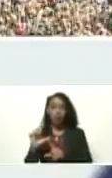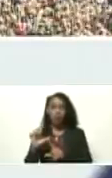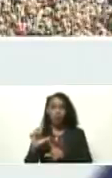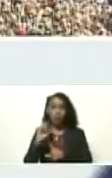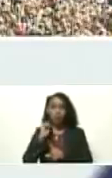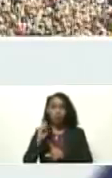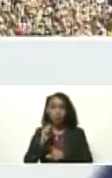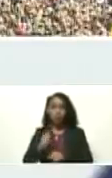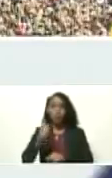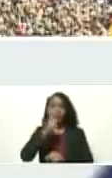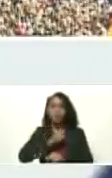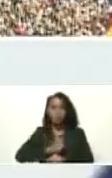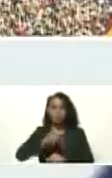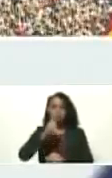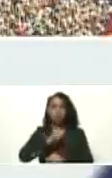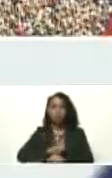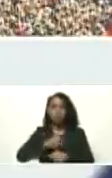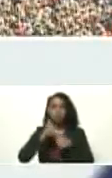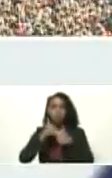Sustentado, sustentable,